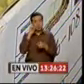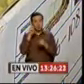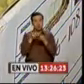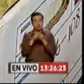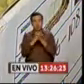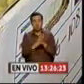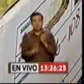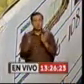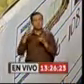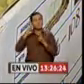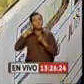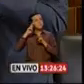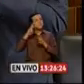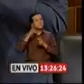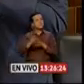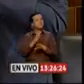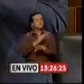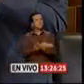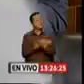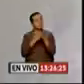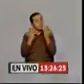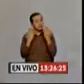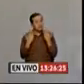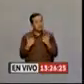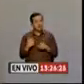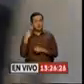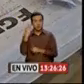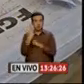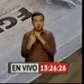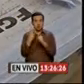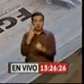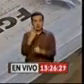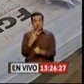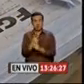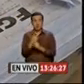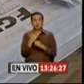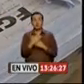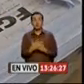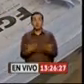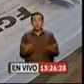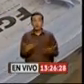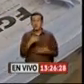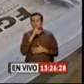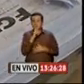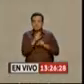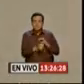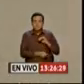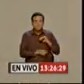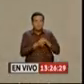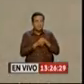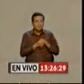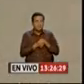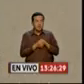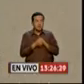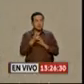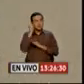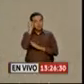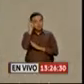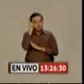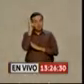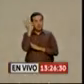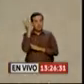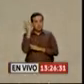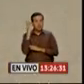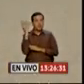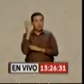durante la investigación previa que se desarrolló por dos años se hizo de manera reservada al criterio de ellos se los ha dejado